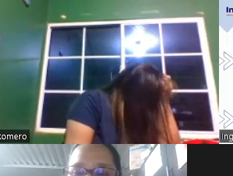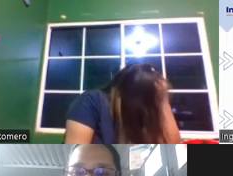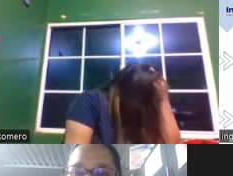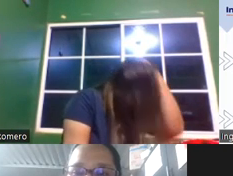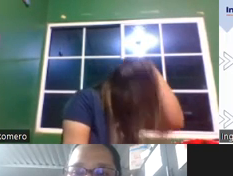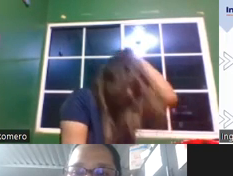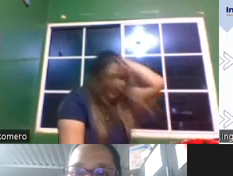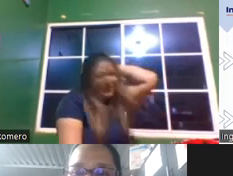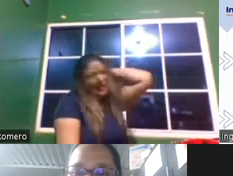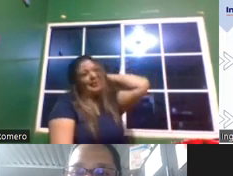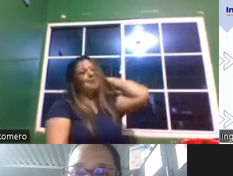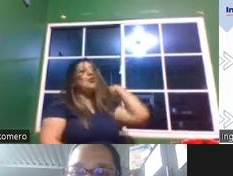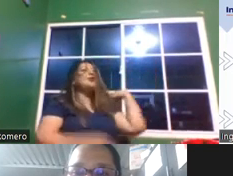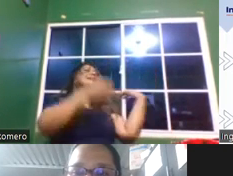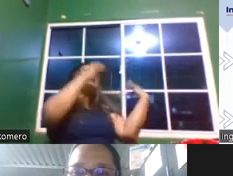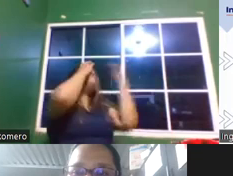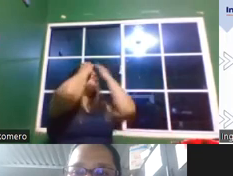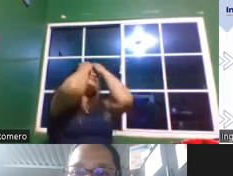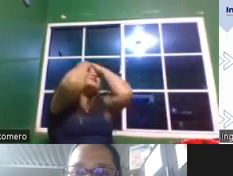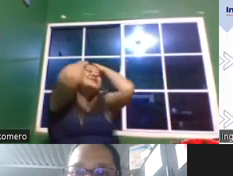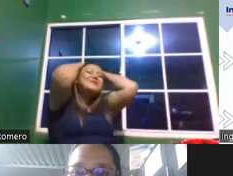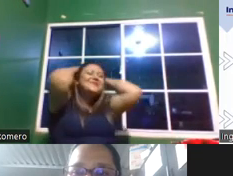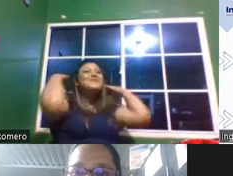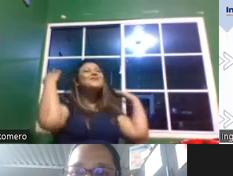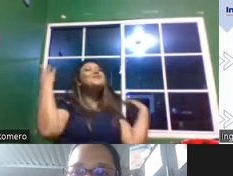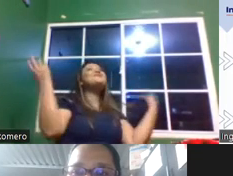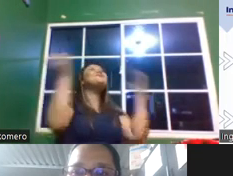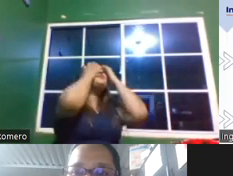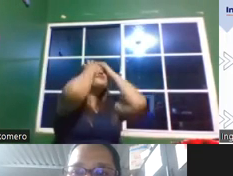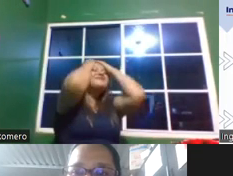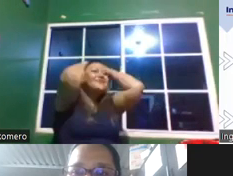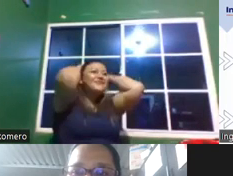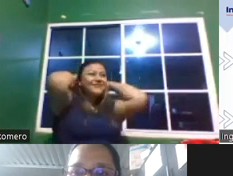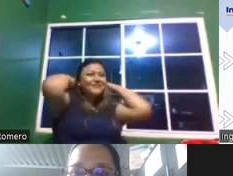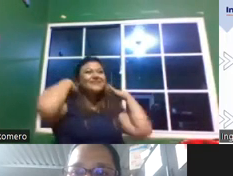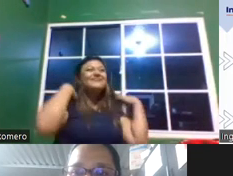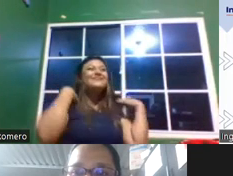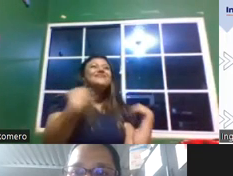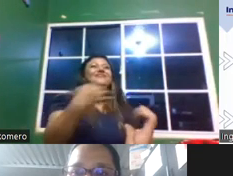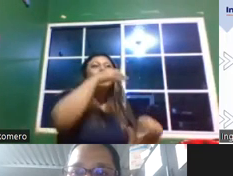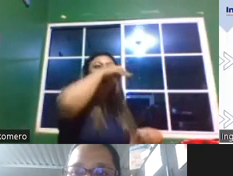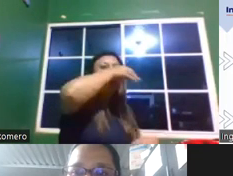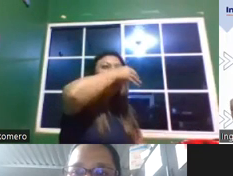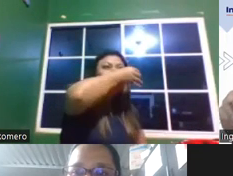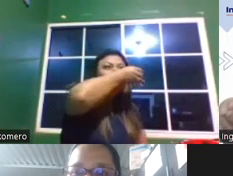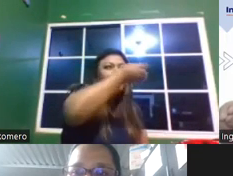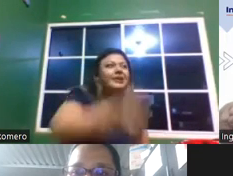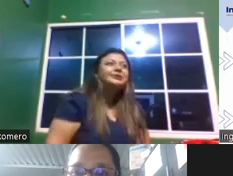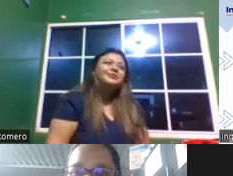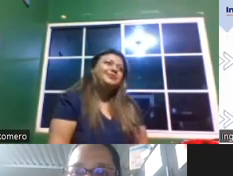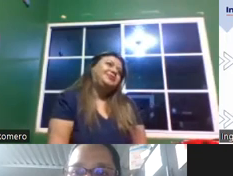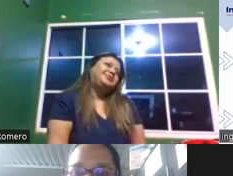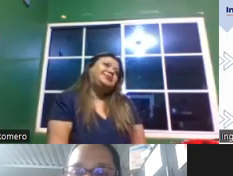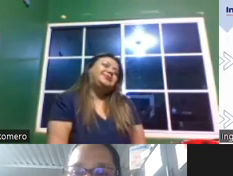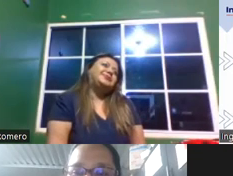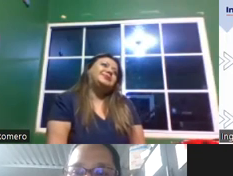se quede únicamente con lo que he escuchado. Haga el autoconocimiento. La autoexploración es la búsqueda indudablemente de